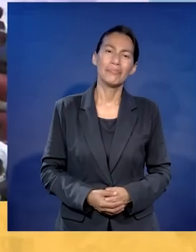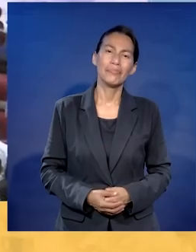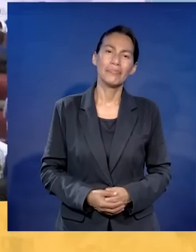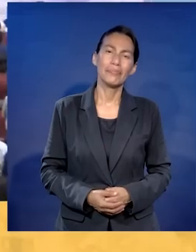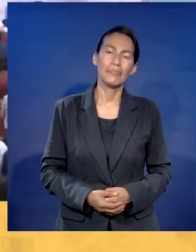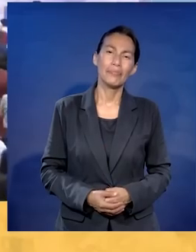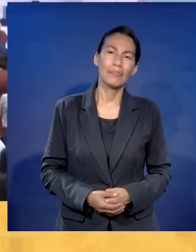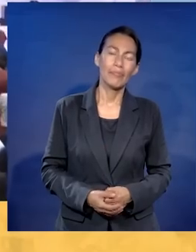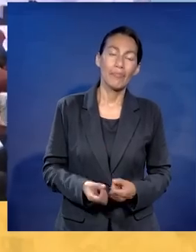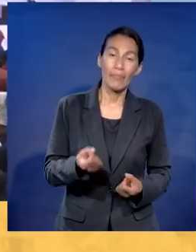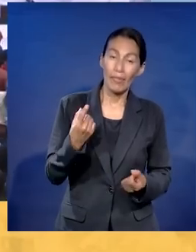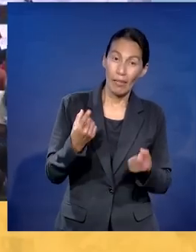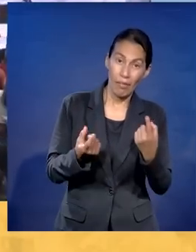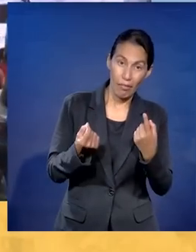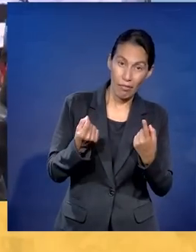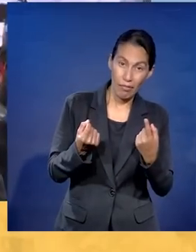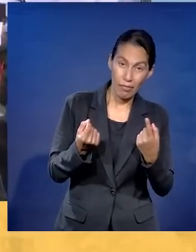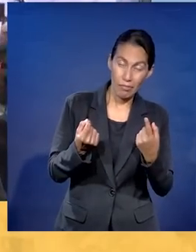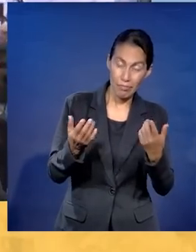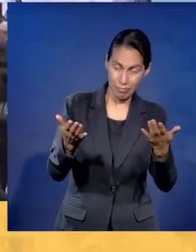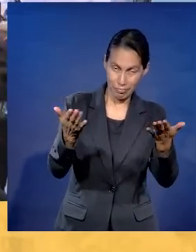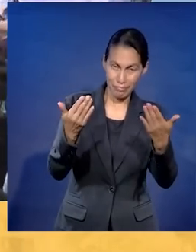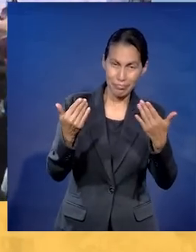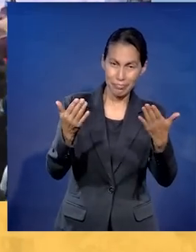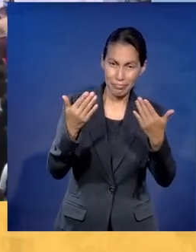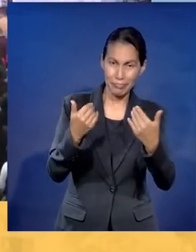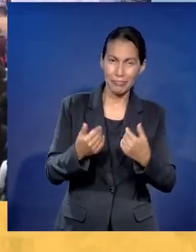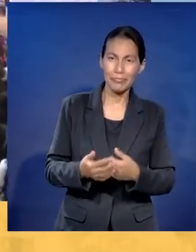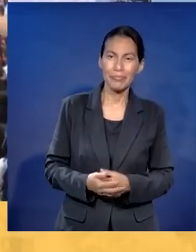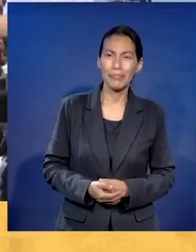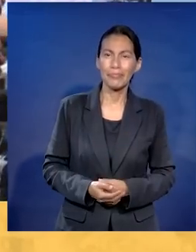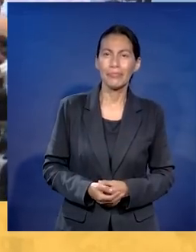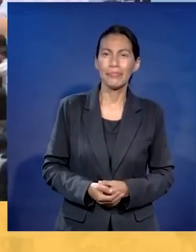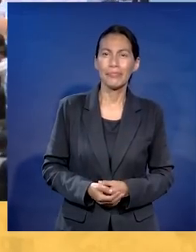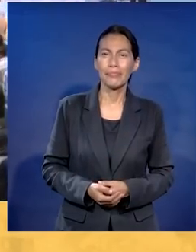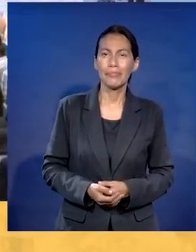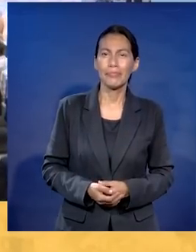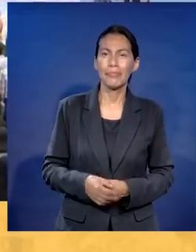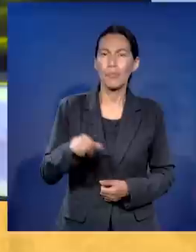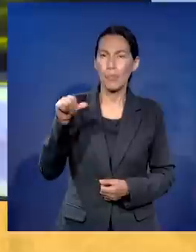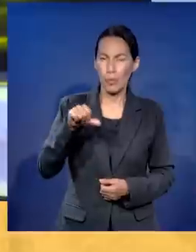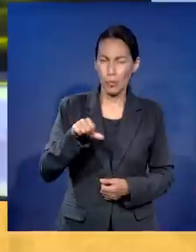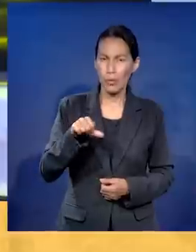en su control hay alguien venga